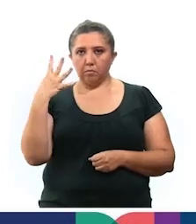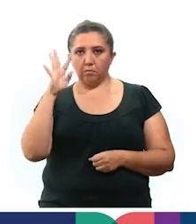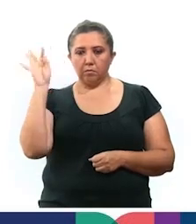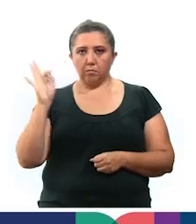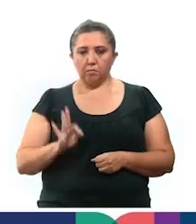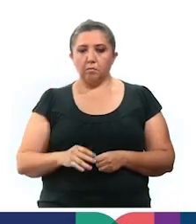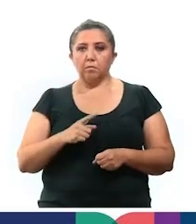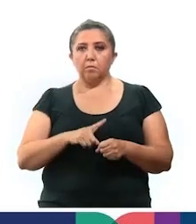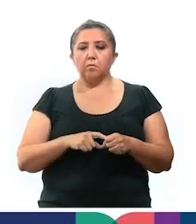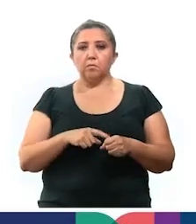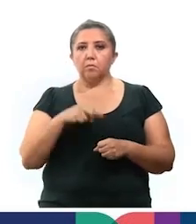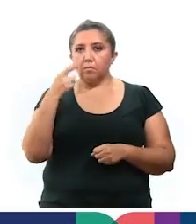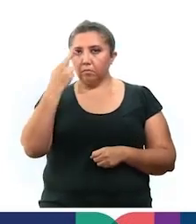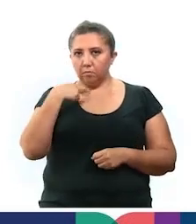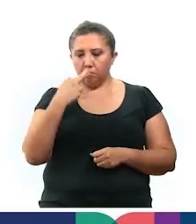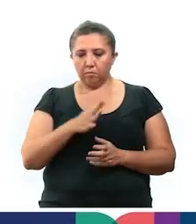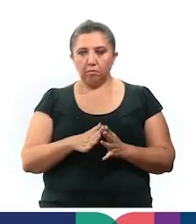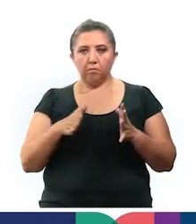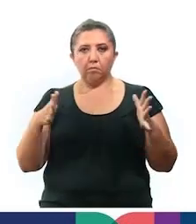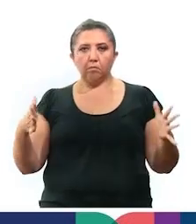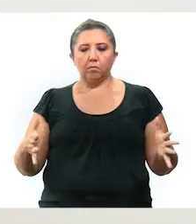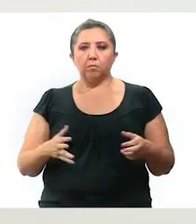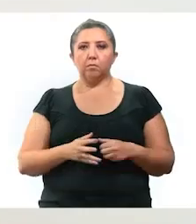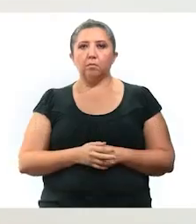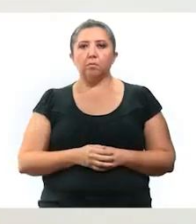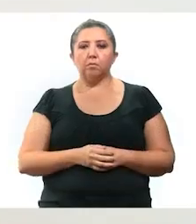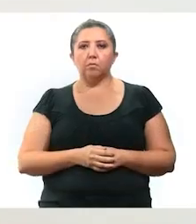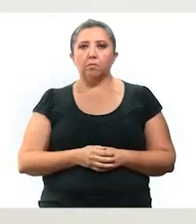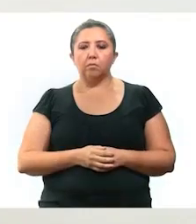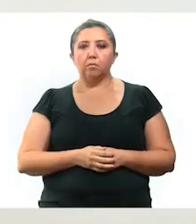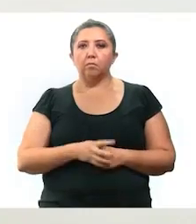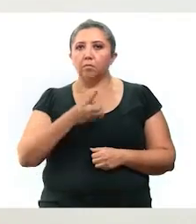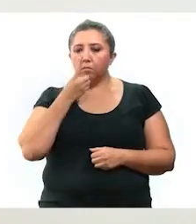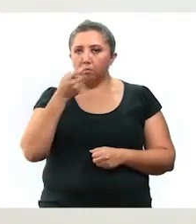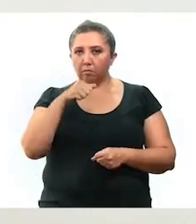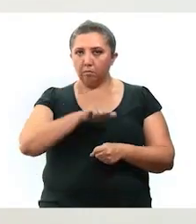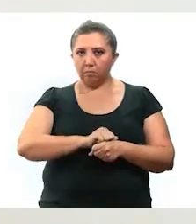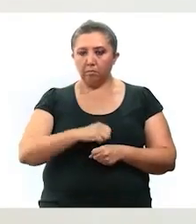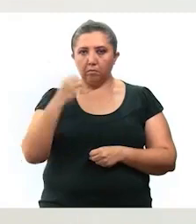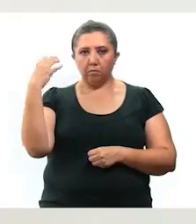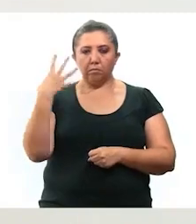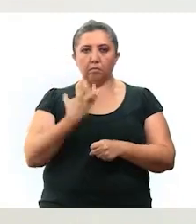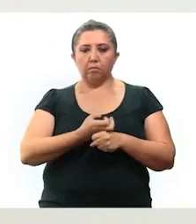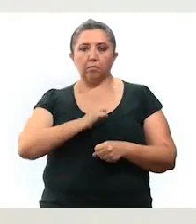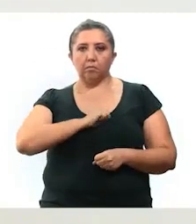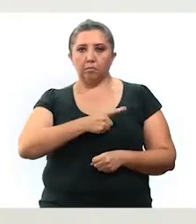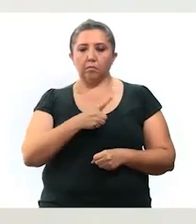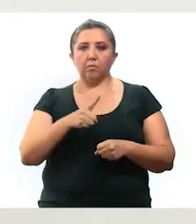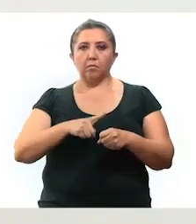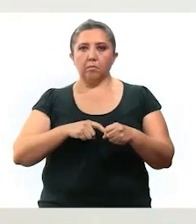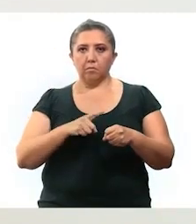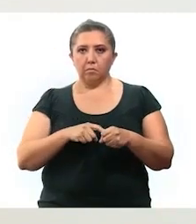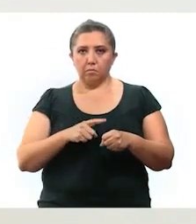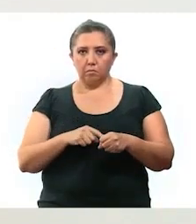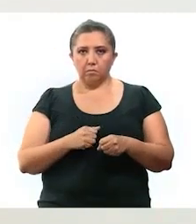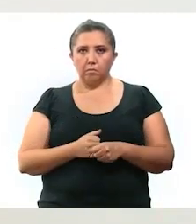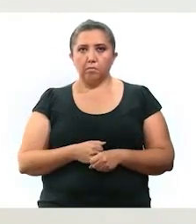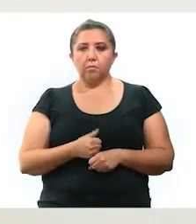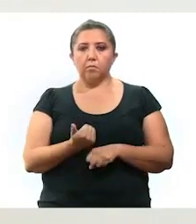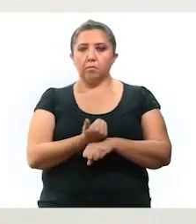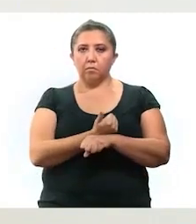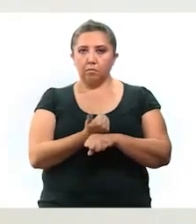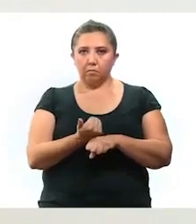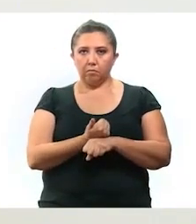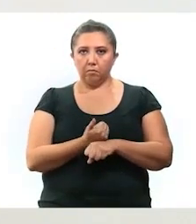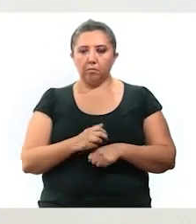58.4%. Está en color rojo y en ascenso. Los indicadores semanales del semáforo estatal de salud marcan color